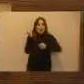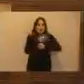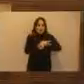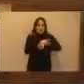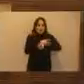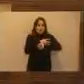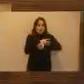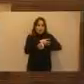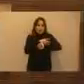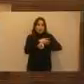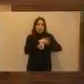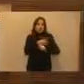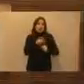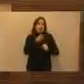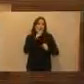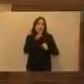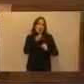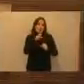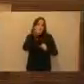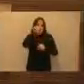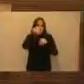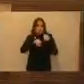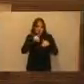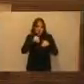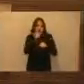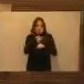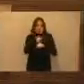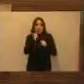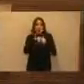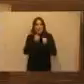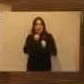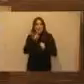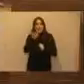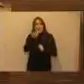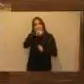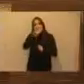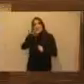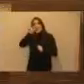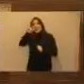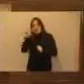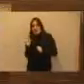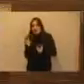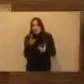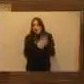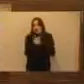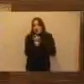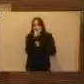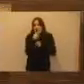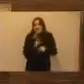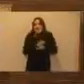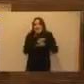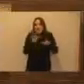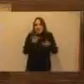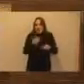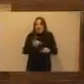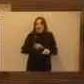fondos de alguna forma relacionados con la minería del Instituto del Carbón y Fernández Villa, pues nos hace preocuparnos, por supuesto. La residencia